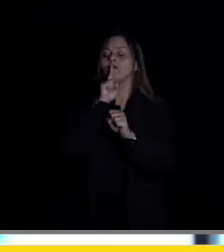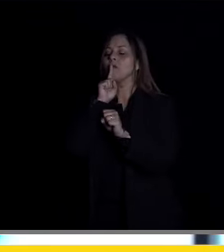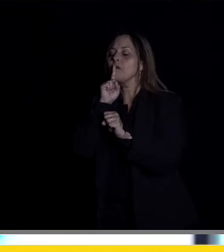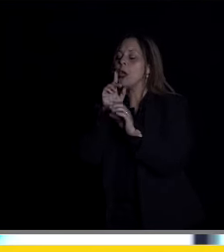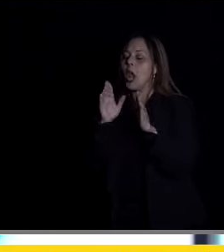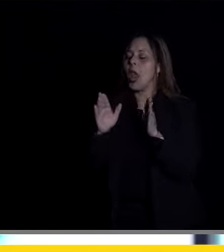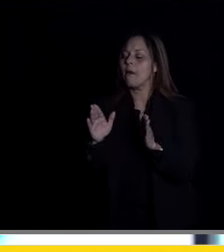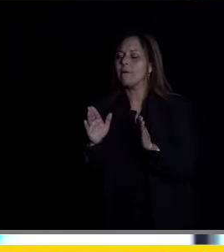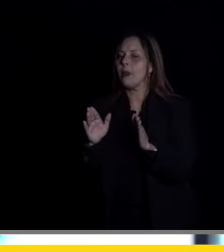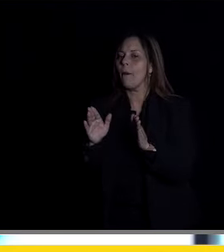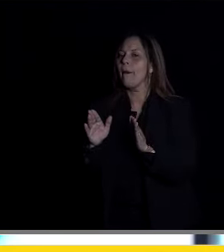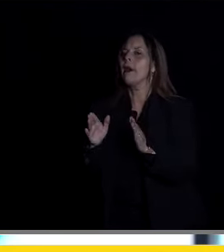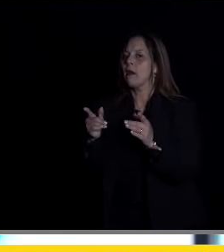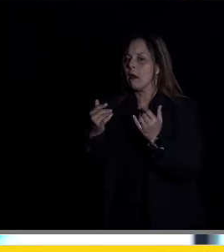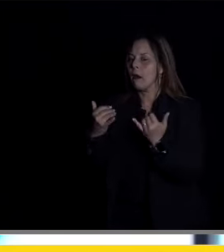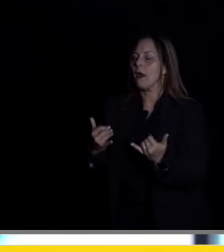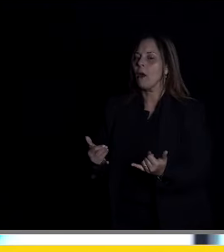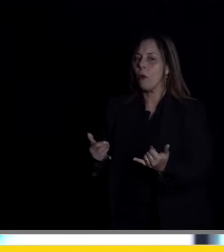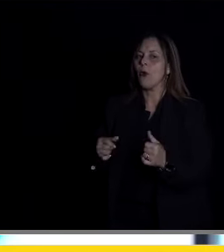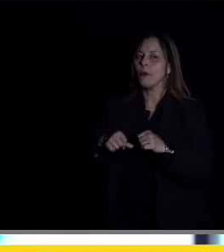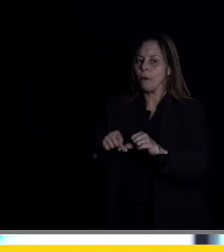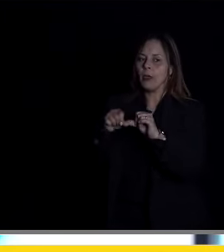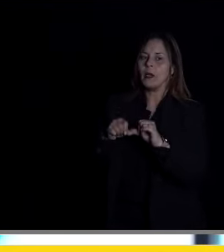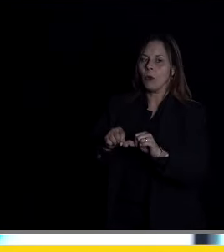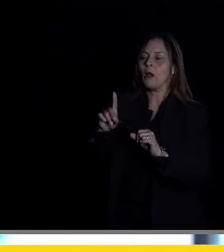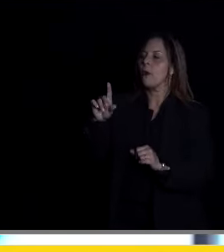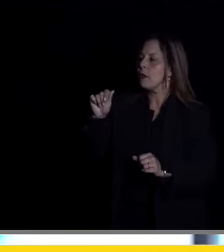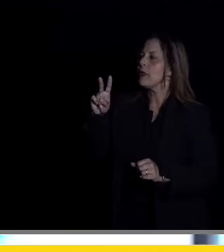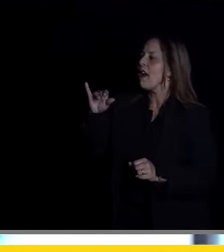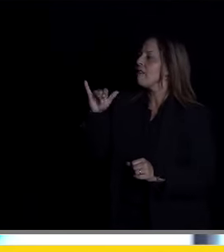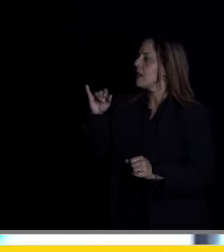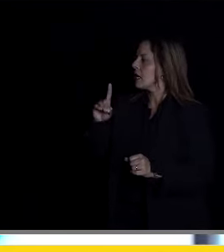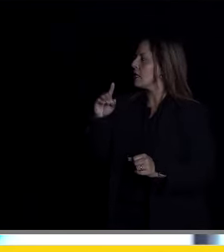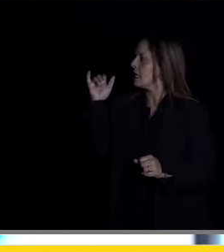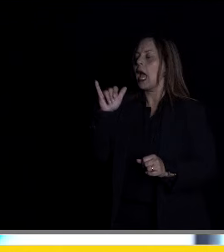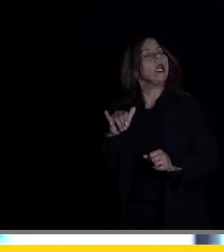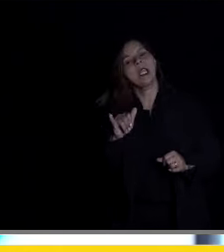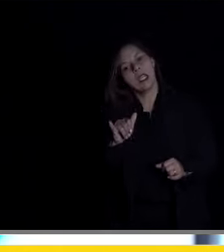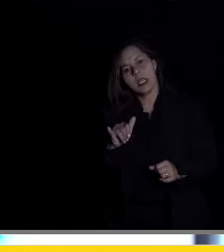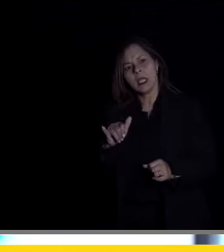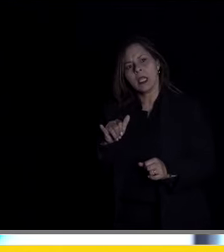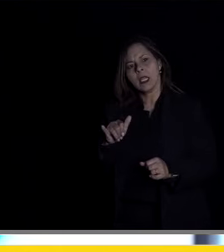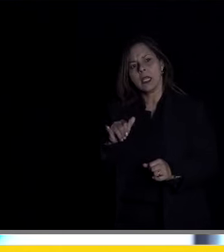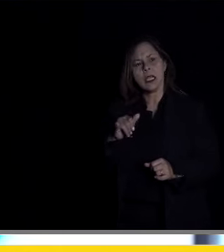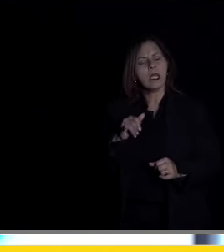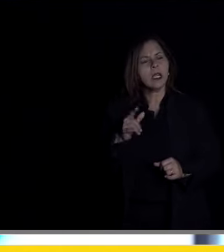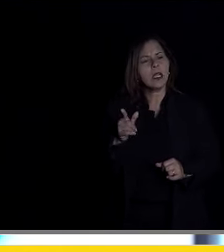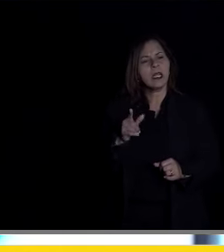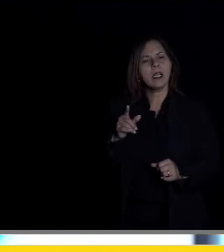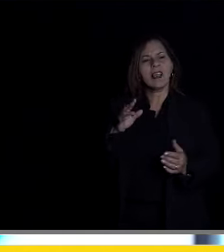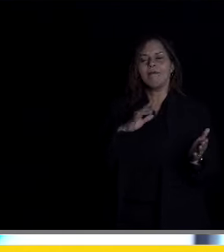intensamente, y todavía hoy continúan. Y por eso, y don David está aquí, Guillermo, Vicente,